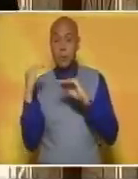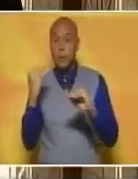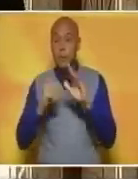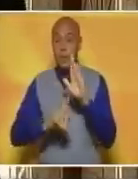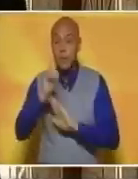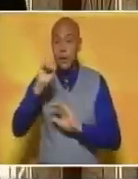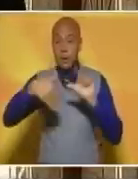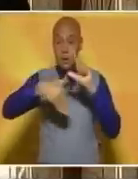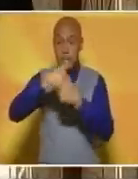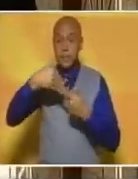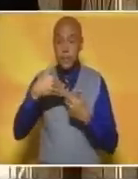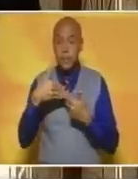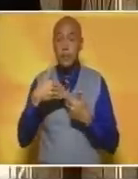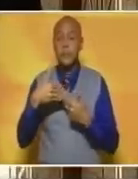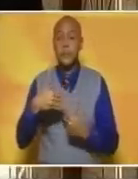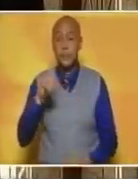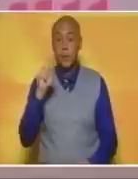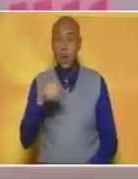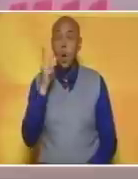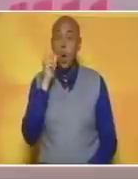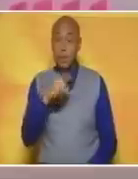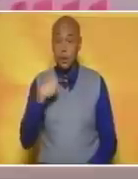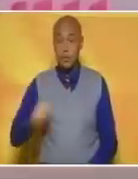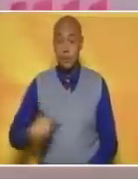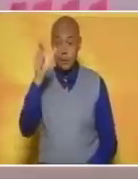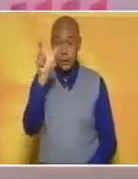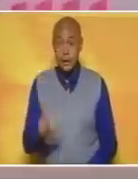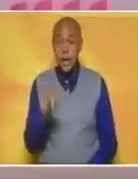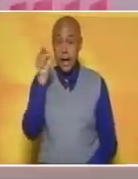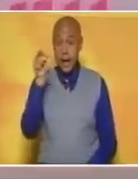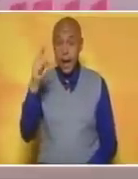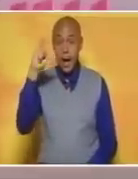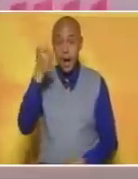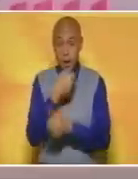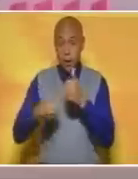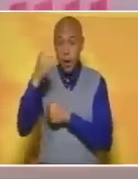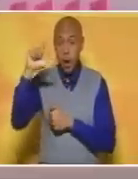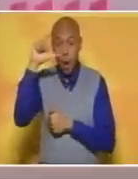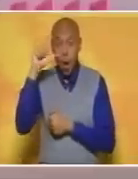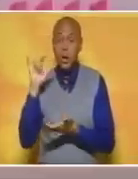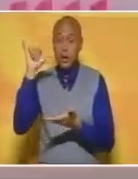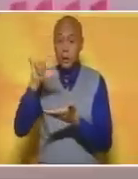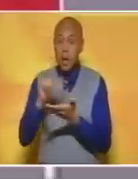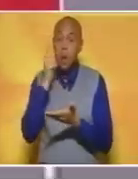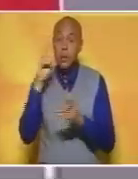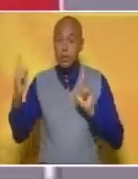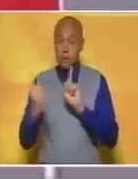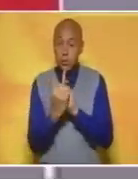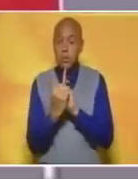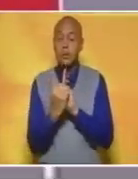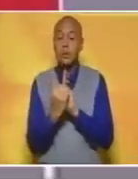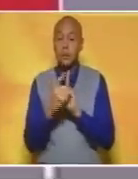América Latina y la región del Caribe. Xuan indicó que el canciller venezolano se reunirá con su homólogo